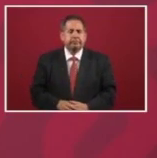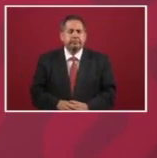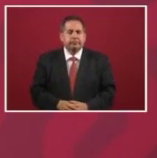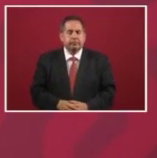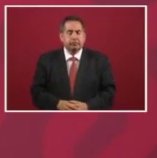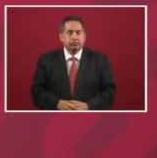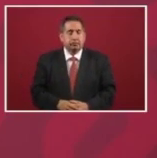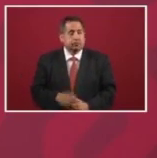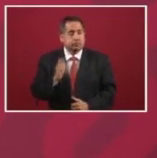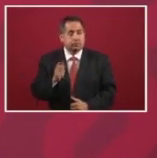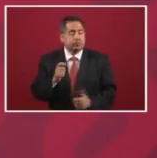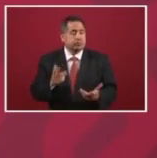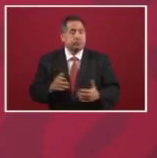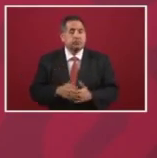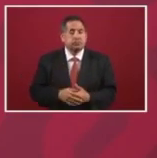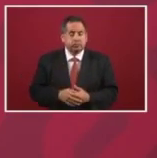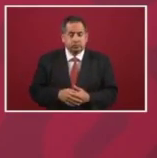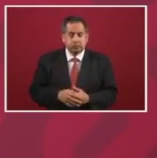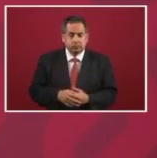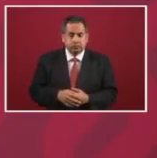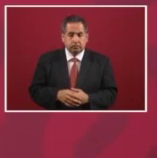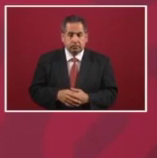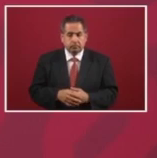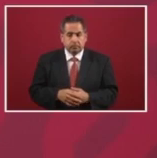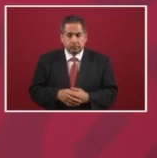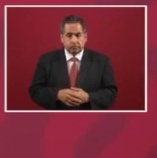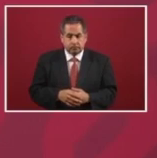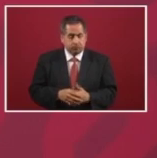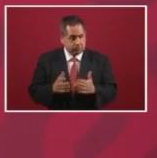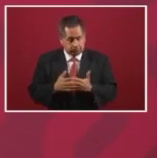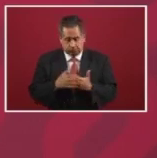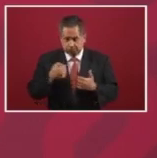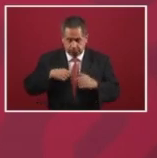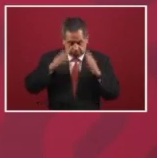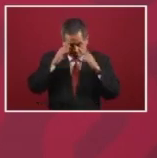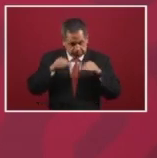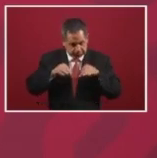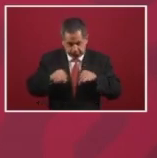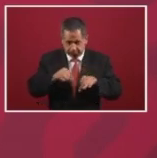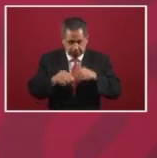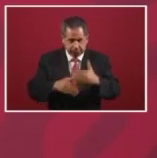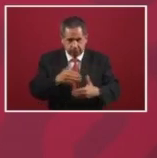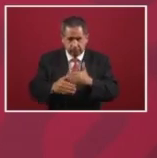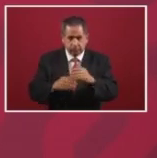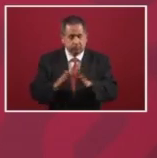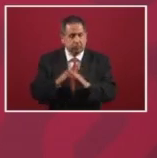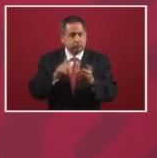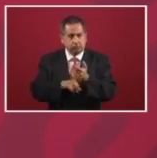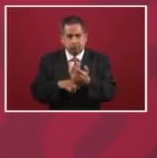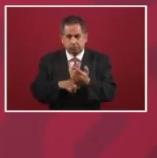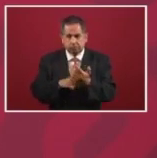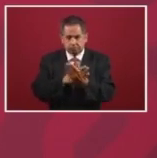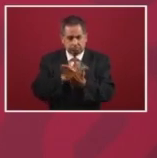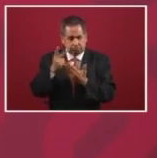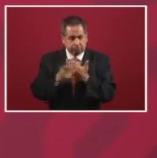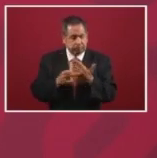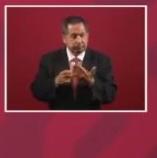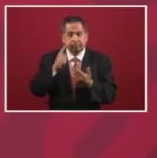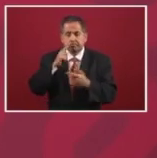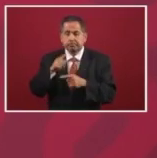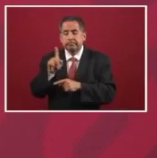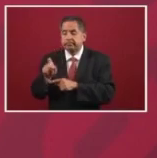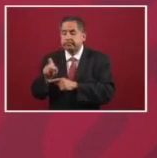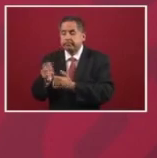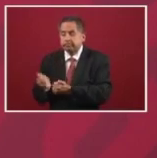De que vamos, y ya estamos trabajando en el proyecto para llevar agua